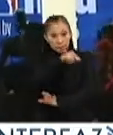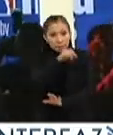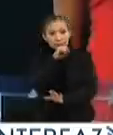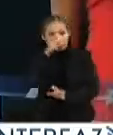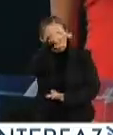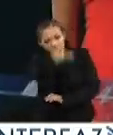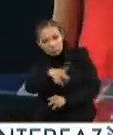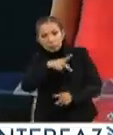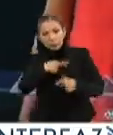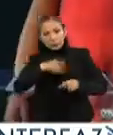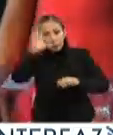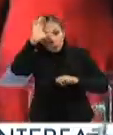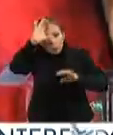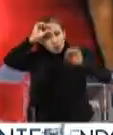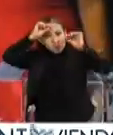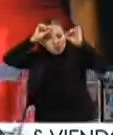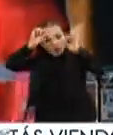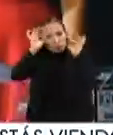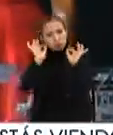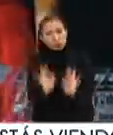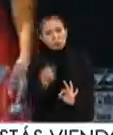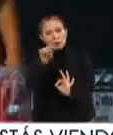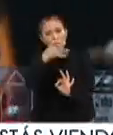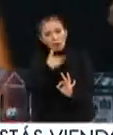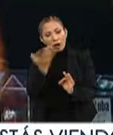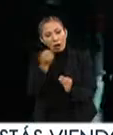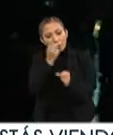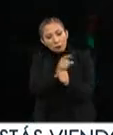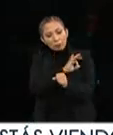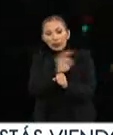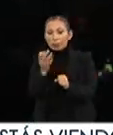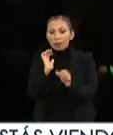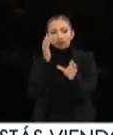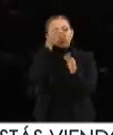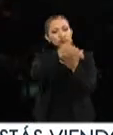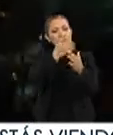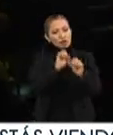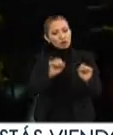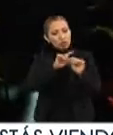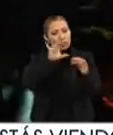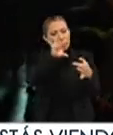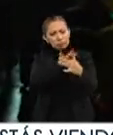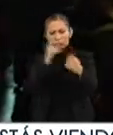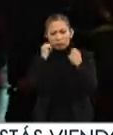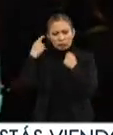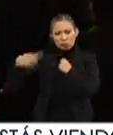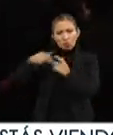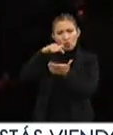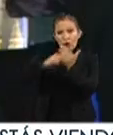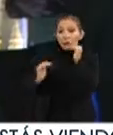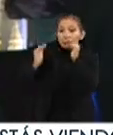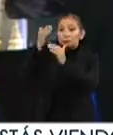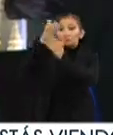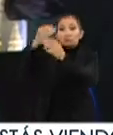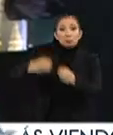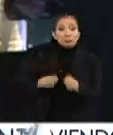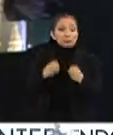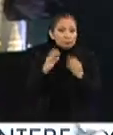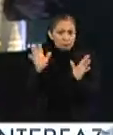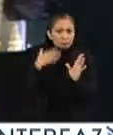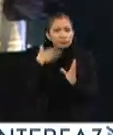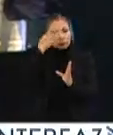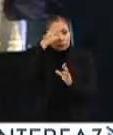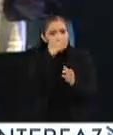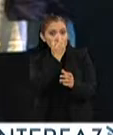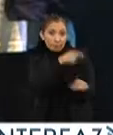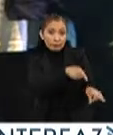una persona culta, que tenga esa oportunidad de poderse integrar bien socialmente, independientemente del lugar al que se vaya a vivir. Y eso lo